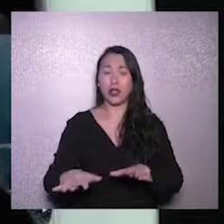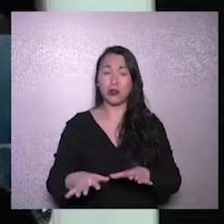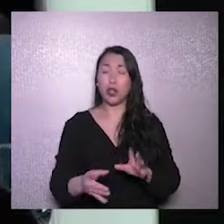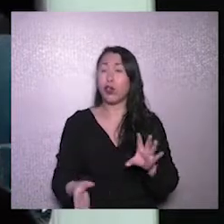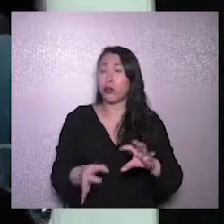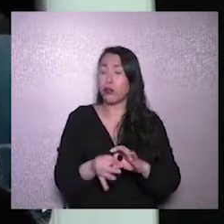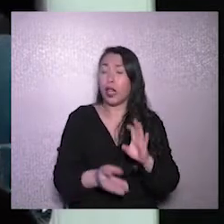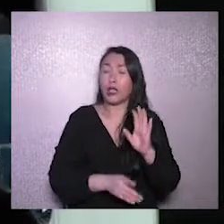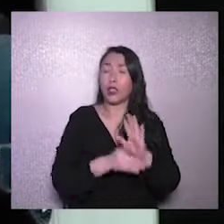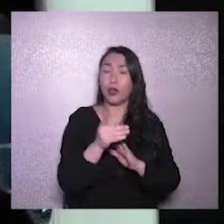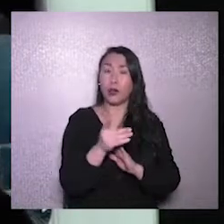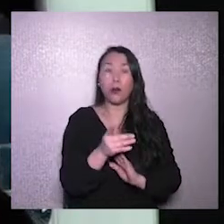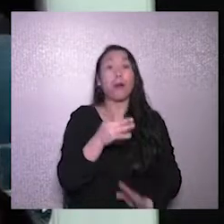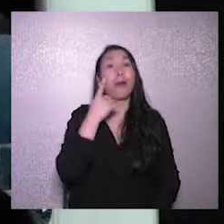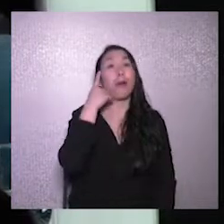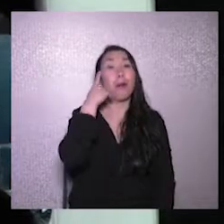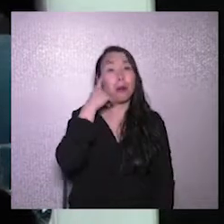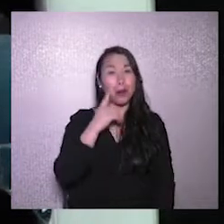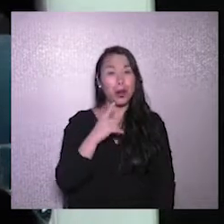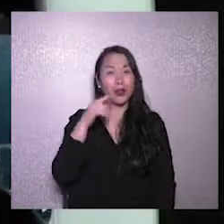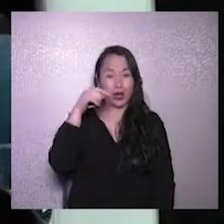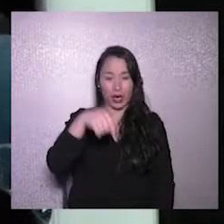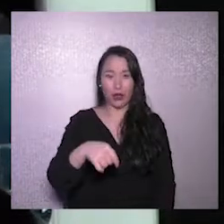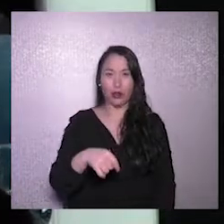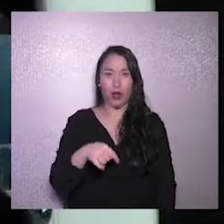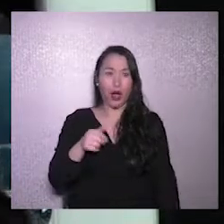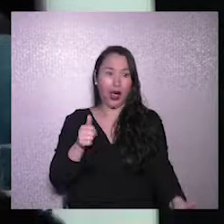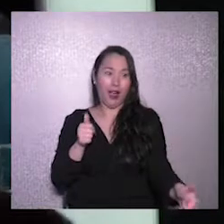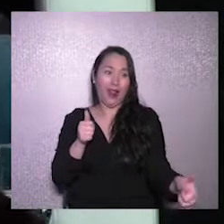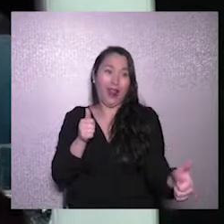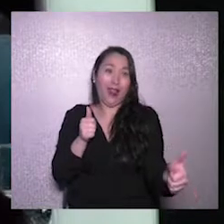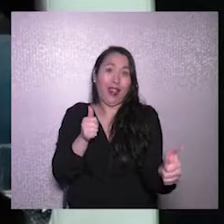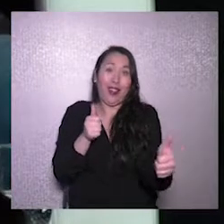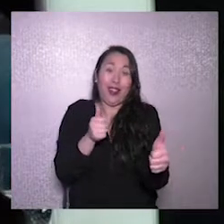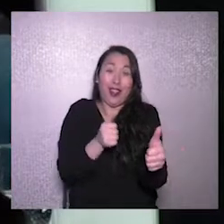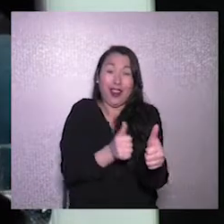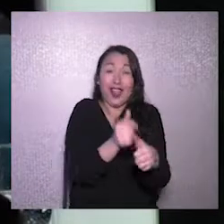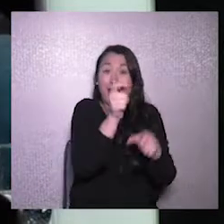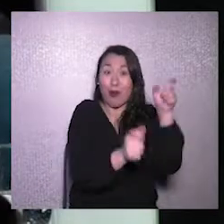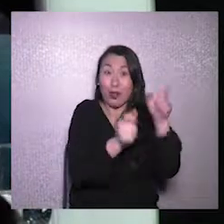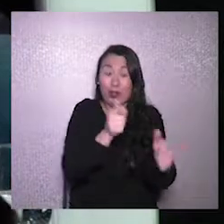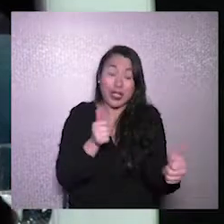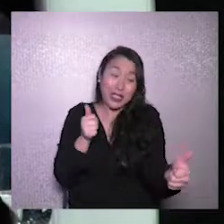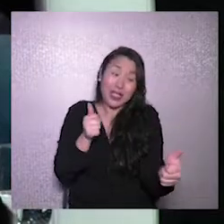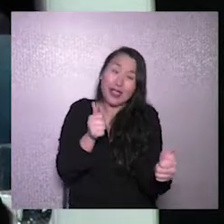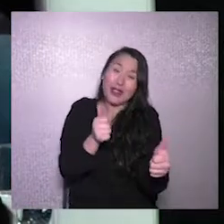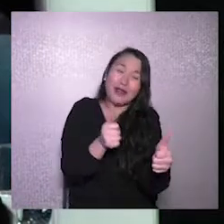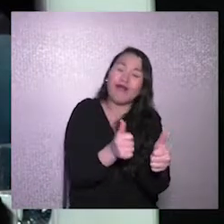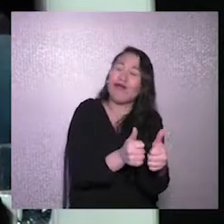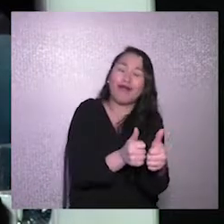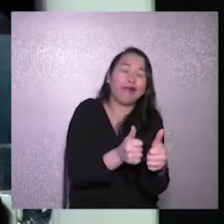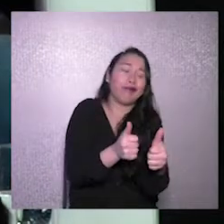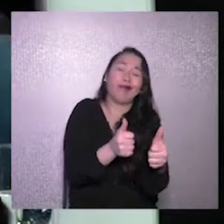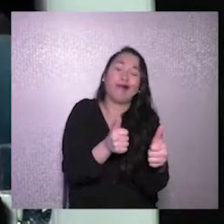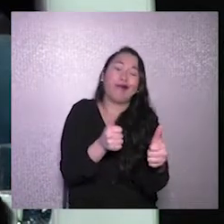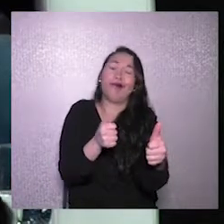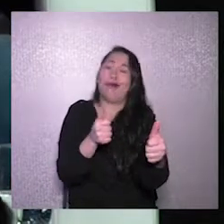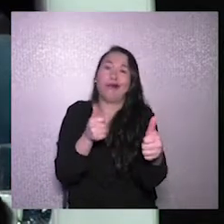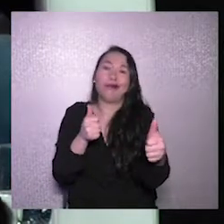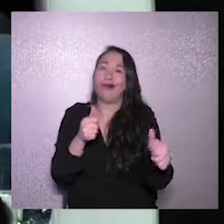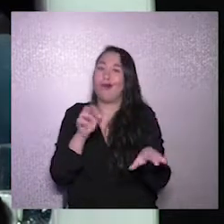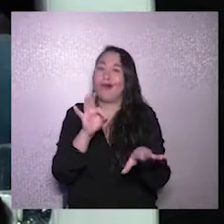embargo, esto en vez de acercar a las personas, en vez de acercar a los clínicos, no